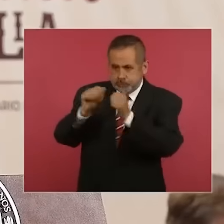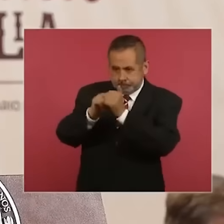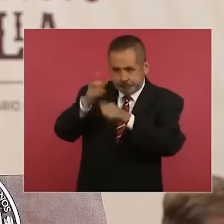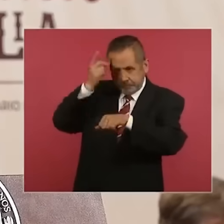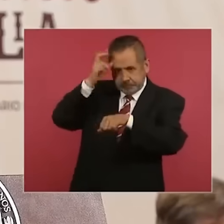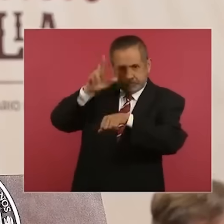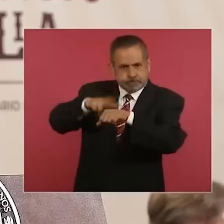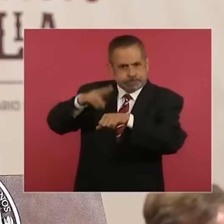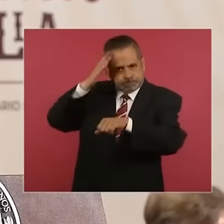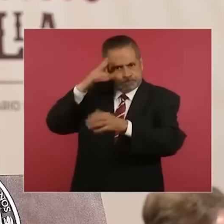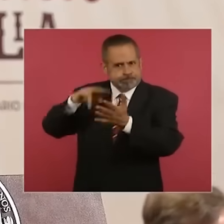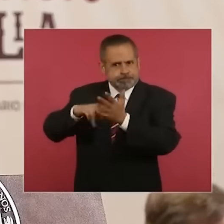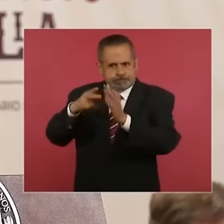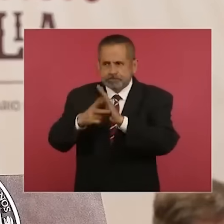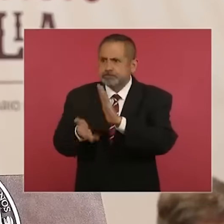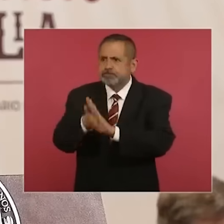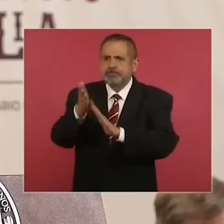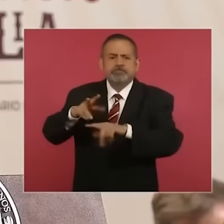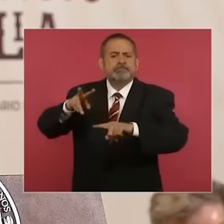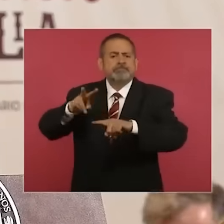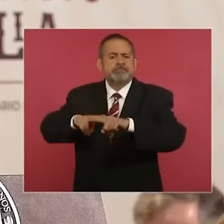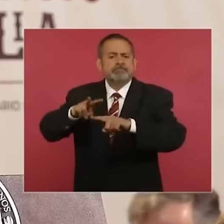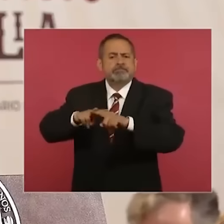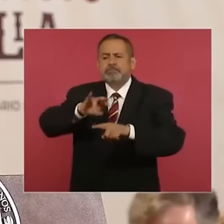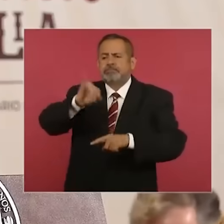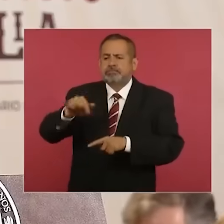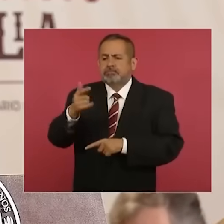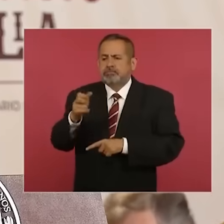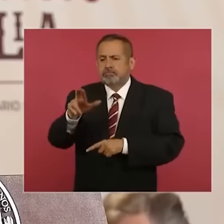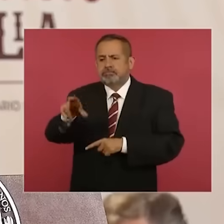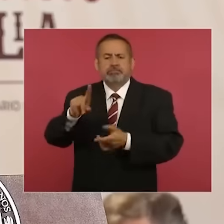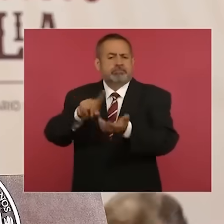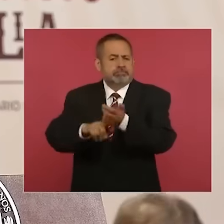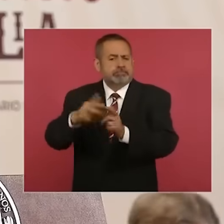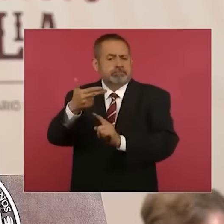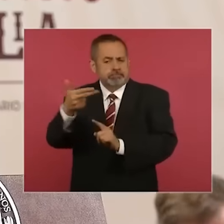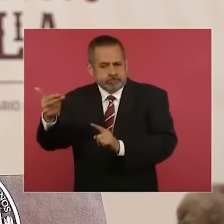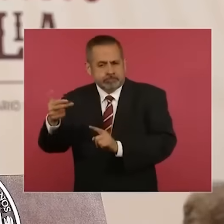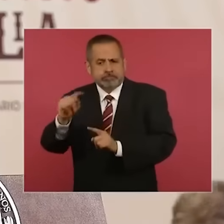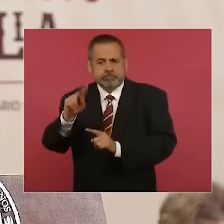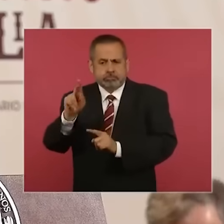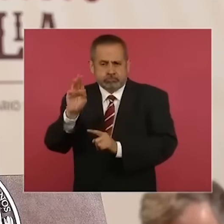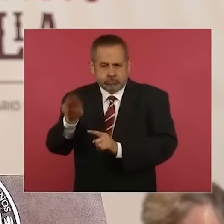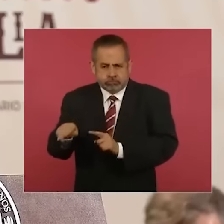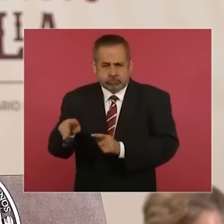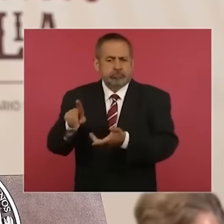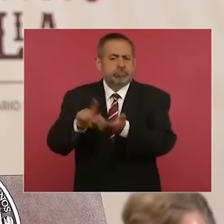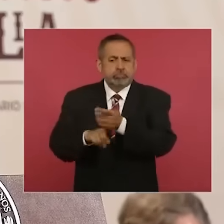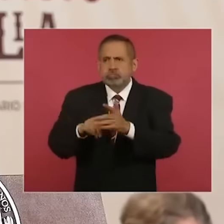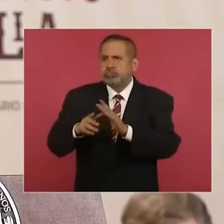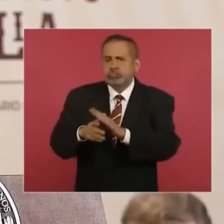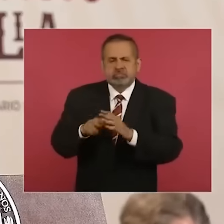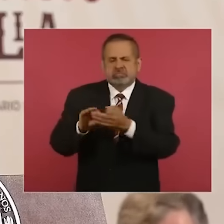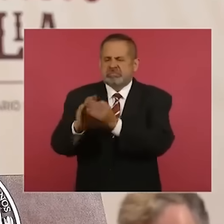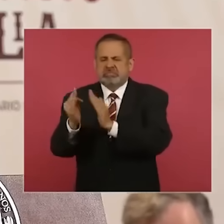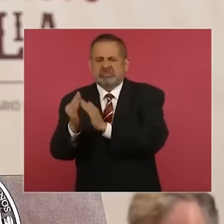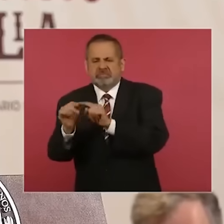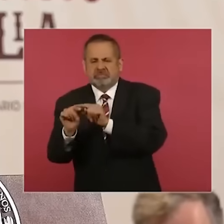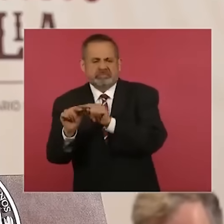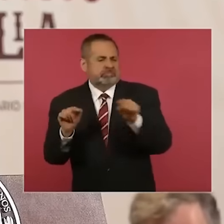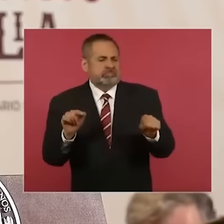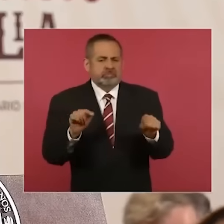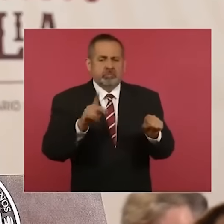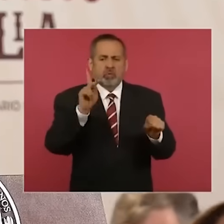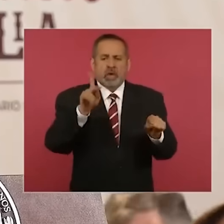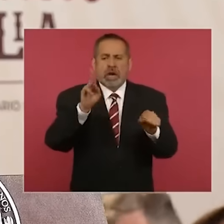Dirección General de Ingenieros, construye en el Parque del Jaguar el Hotel Tulum, el cual está ubicado a una distancia aproximada de 1 kilómetro de lo que será